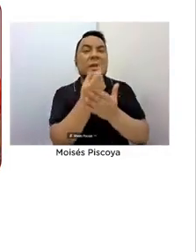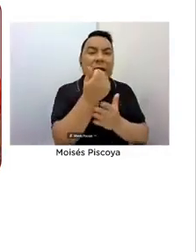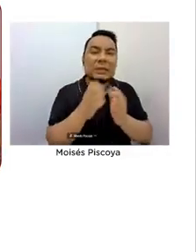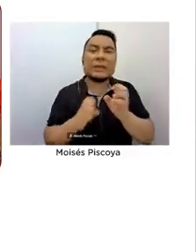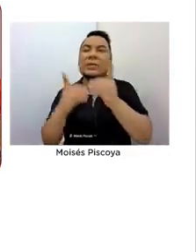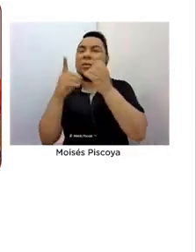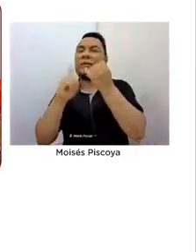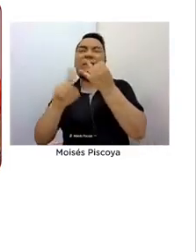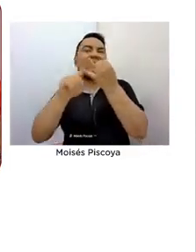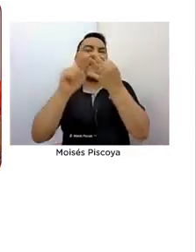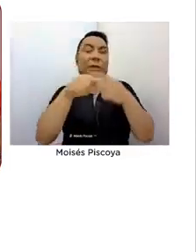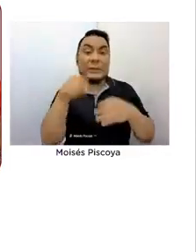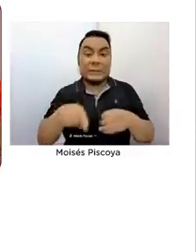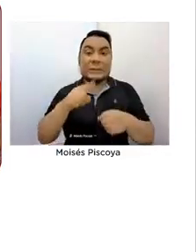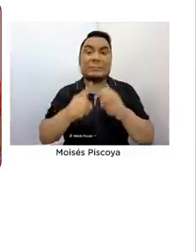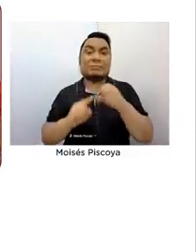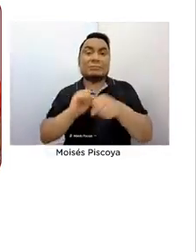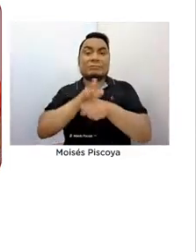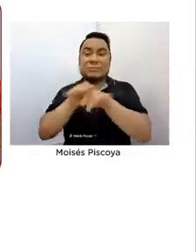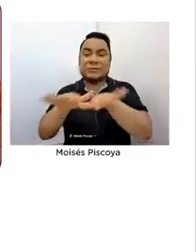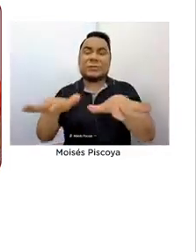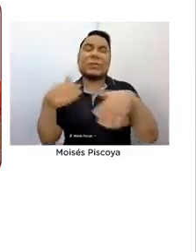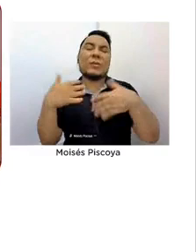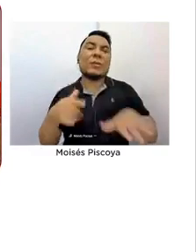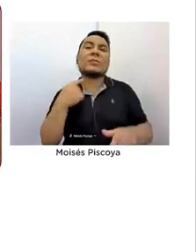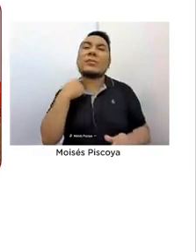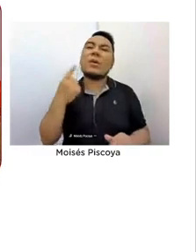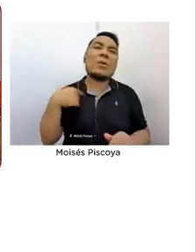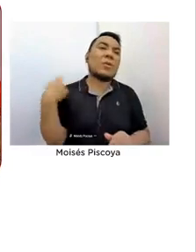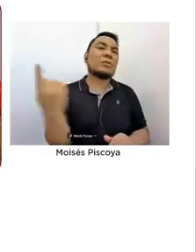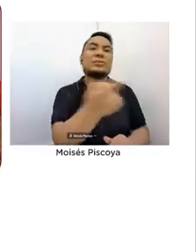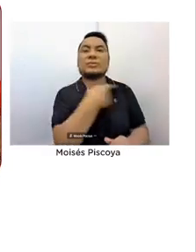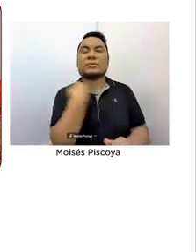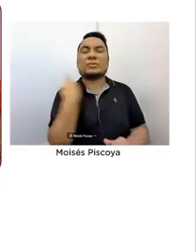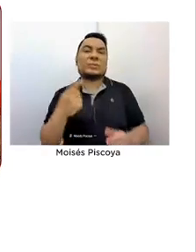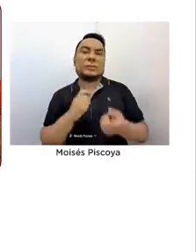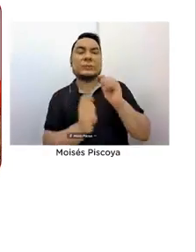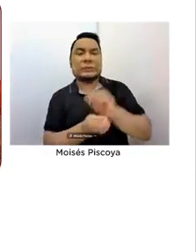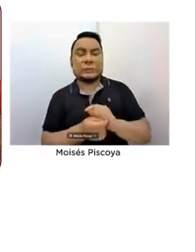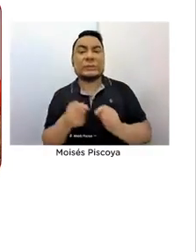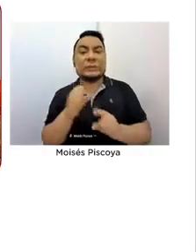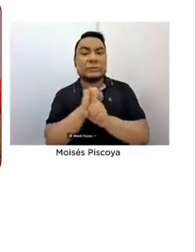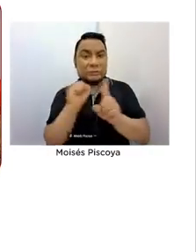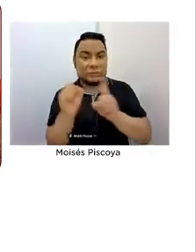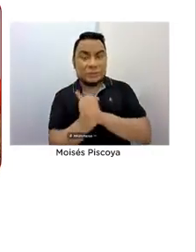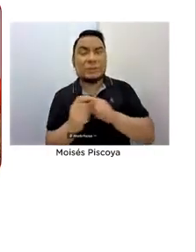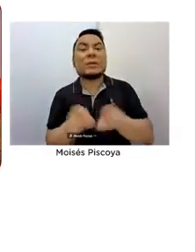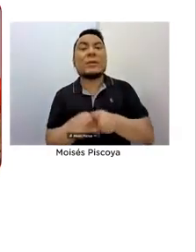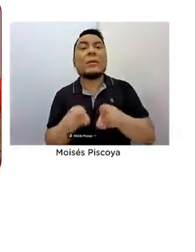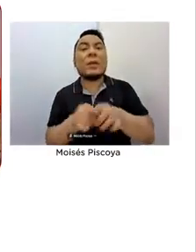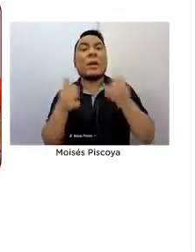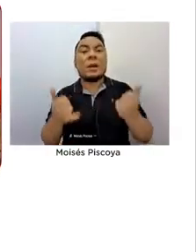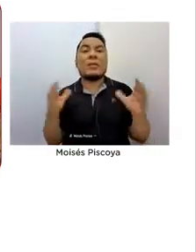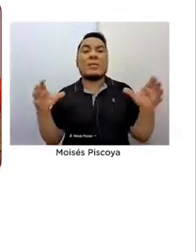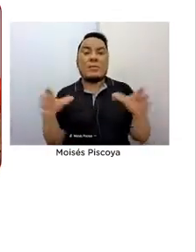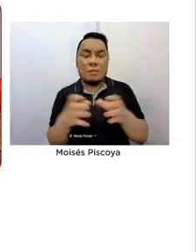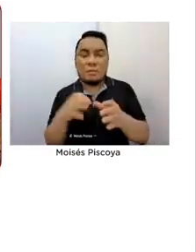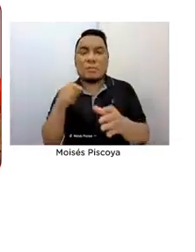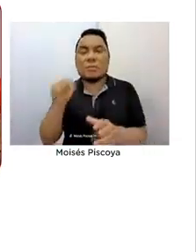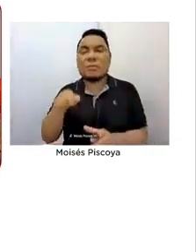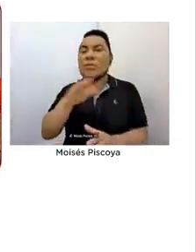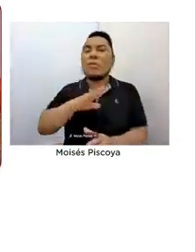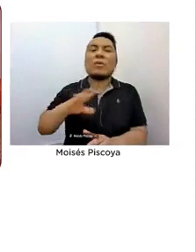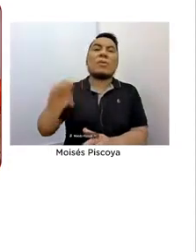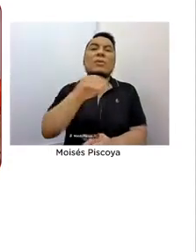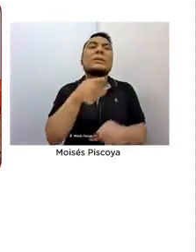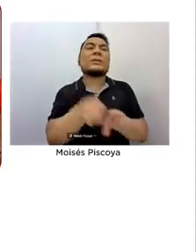decir, esta pandemia nos involucra a todos como sociedad y como aparato público, a todos